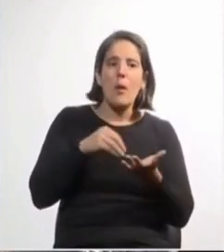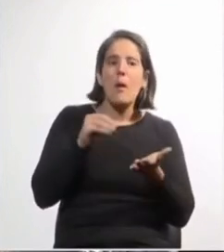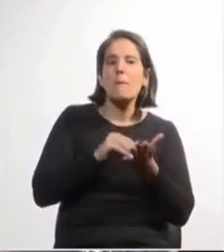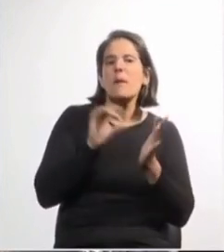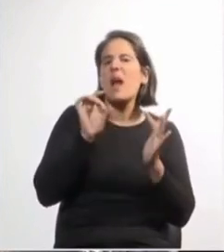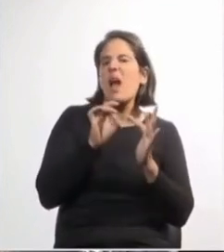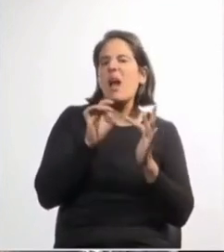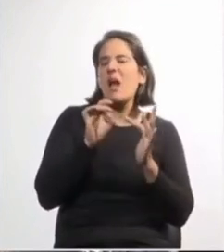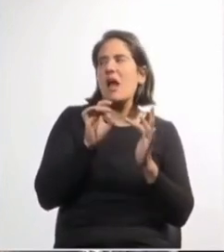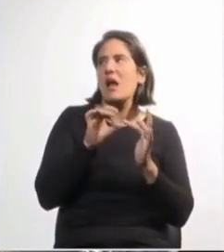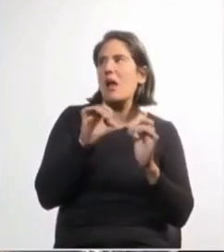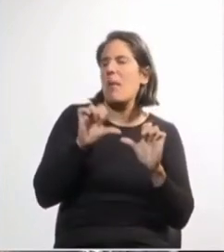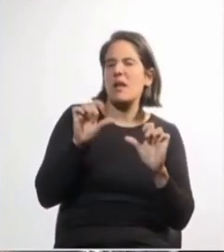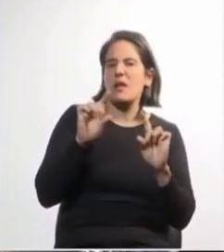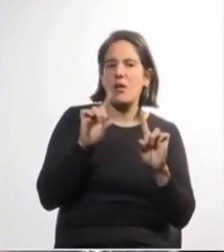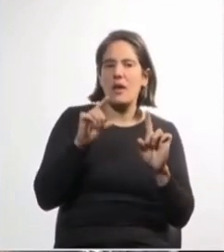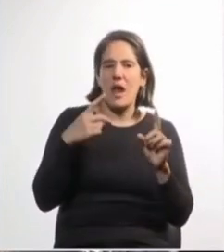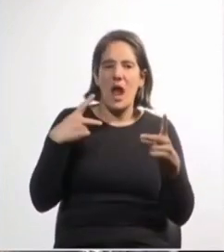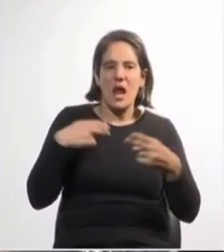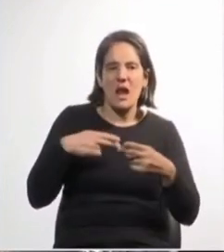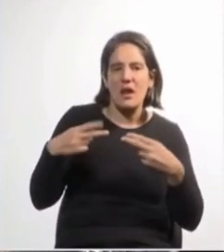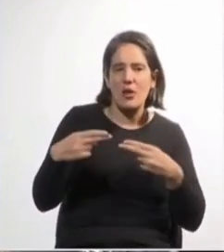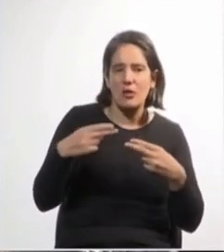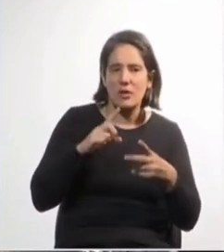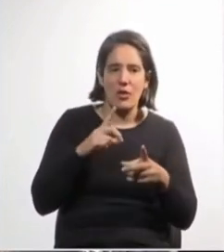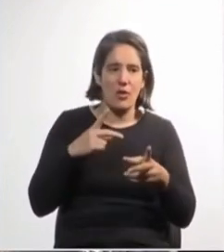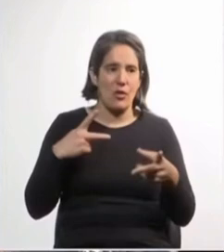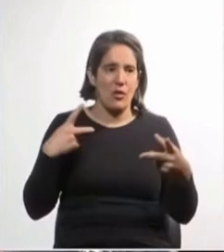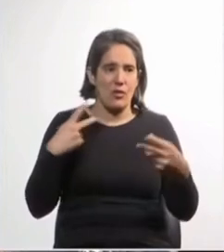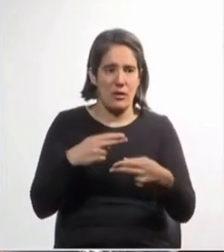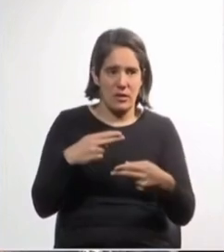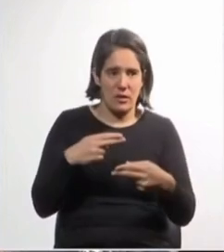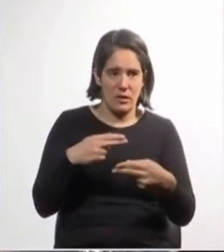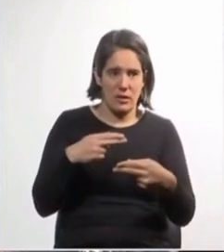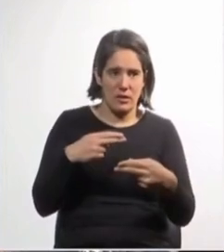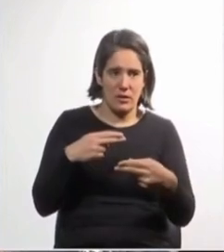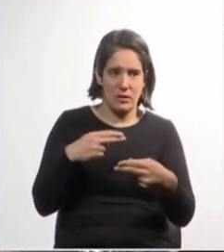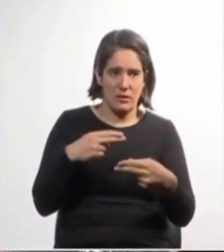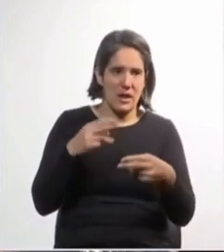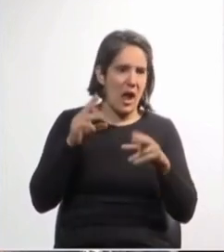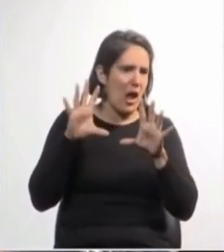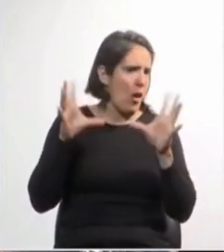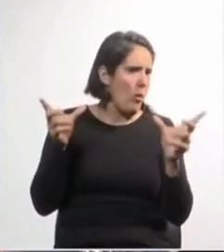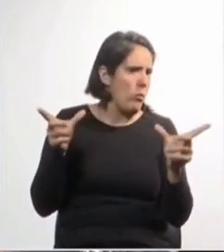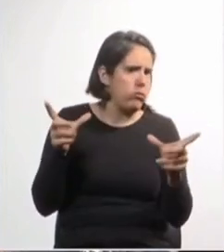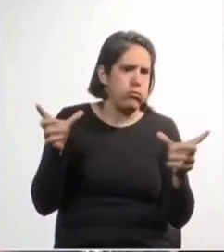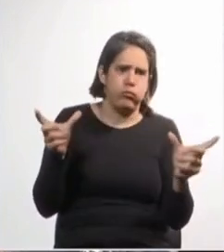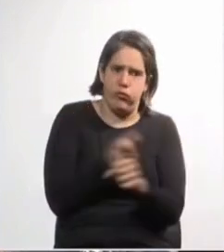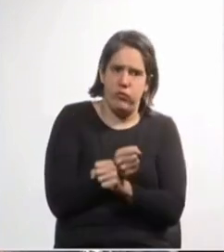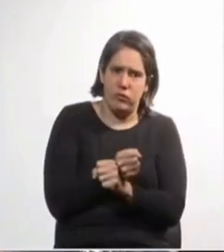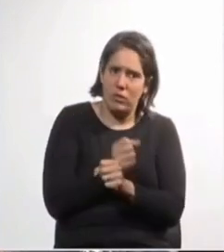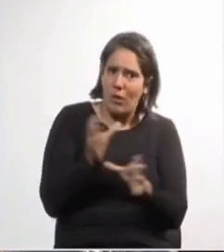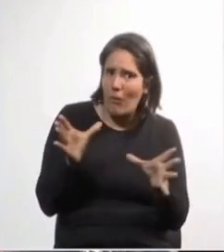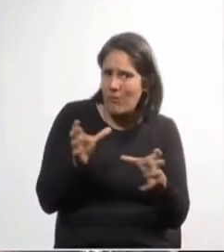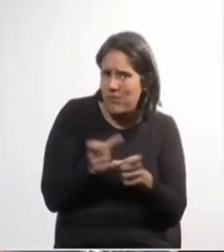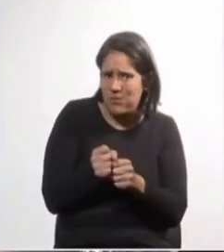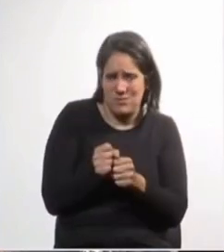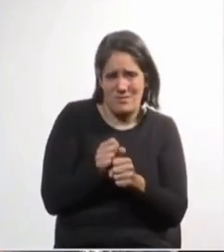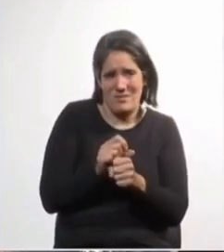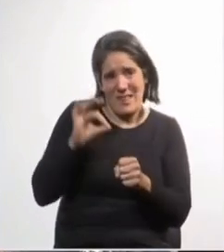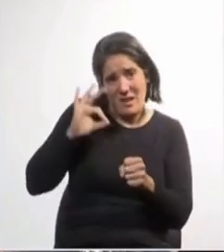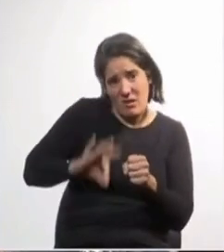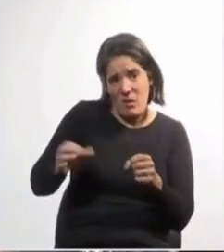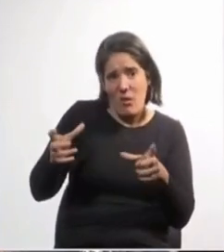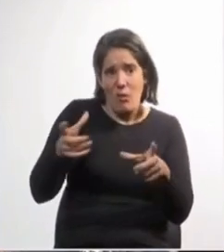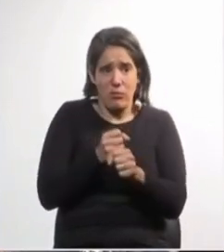calidad, porque no era recorte de grasa, era directamente reducción de salarios y reducción de pasividades, cosa